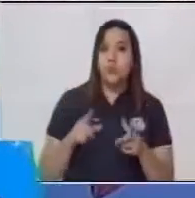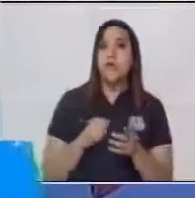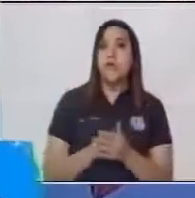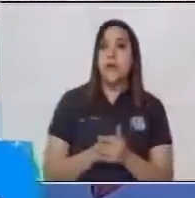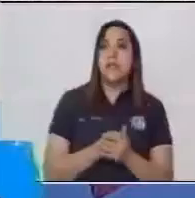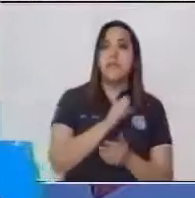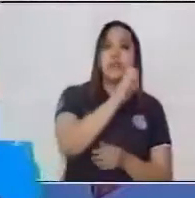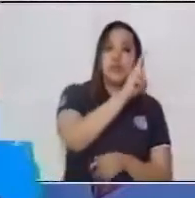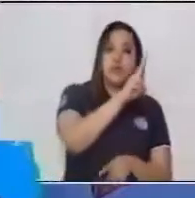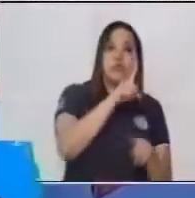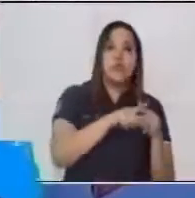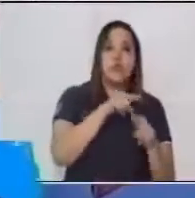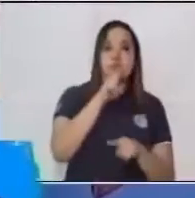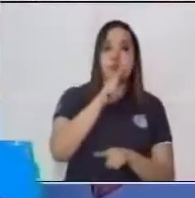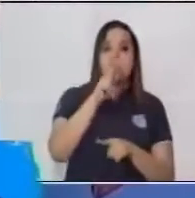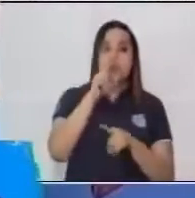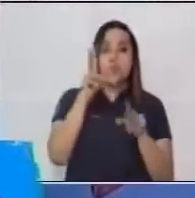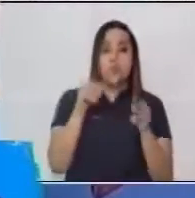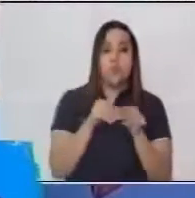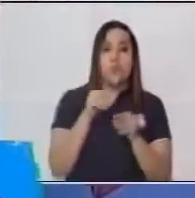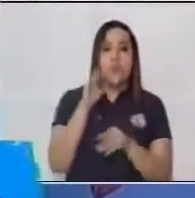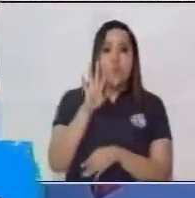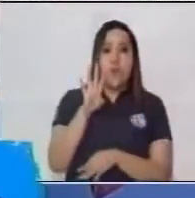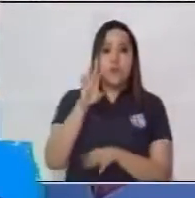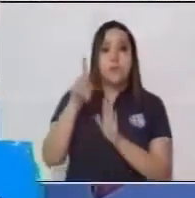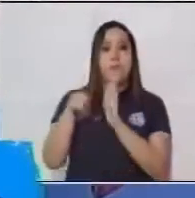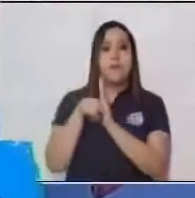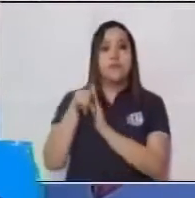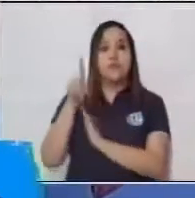valor 2 por 2, 4, menos 1, 3.